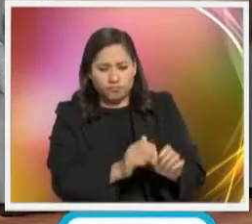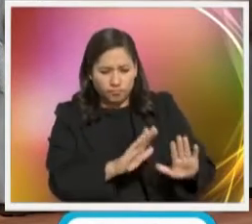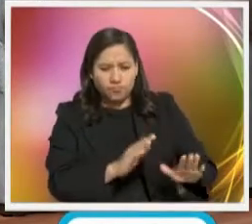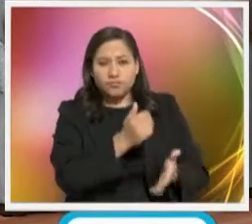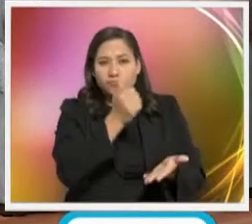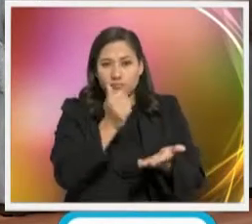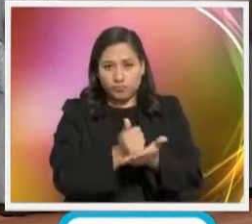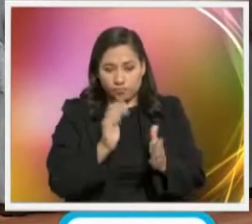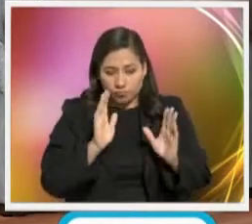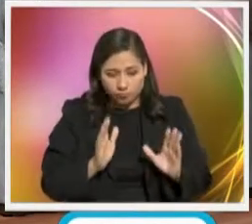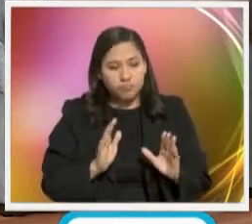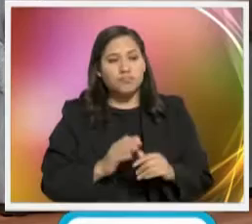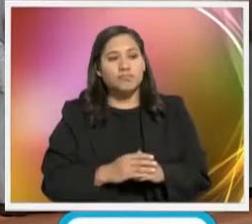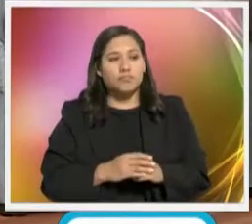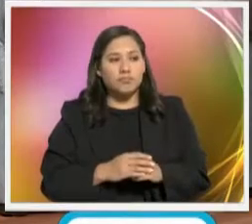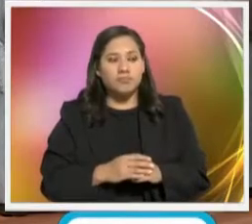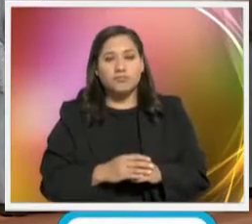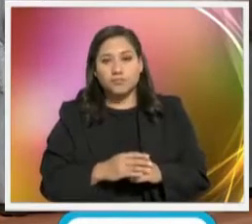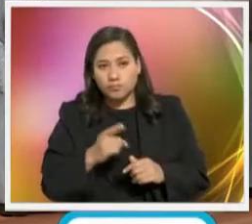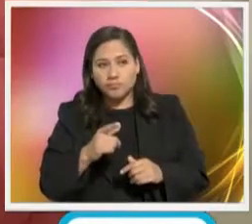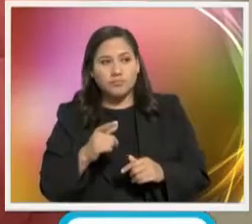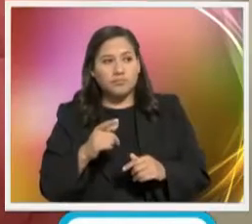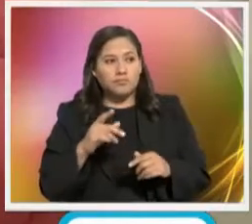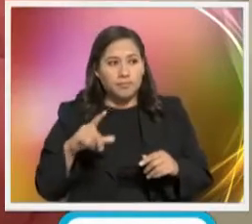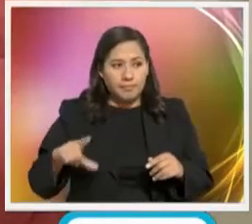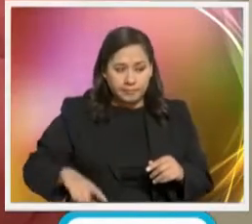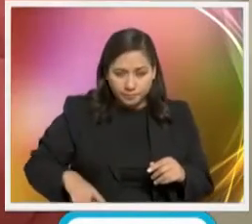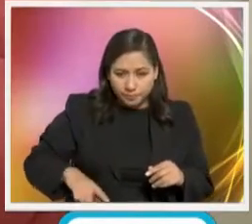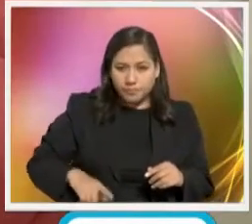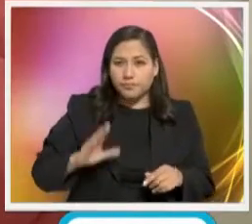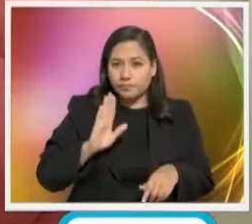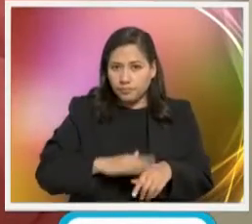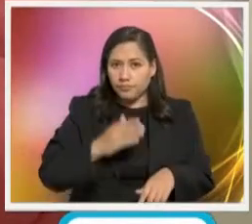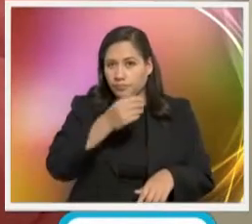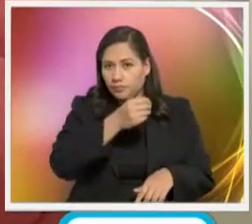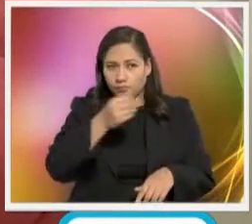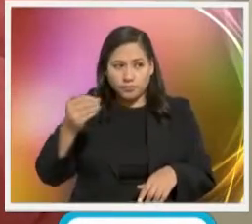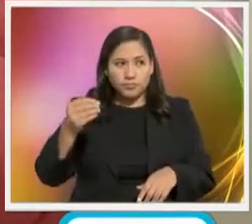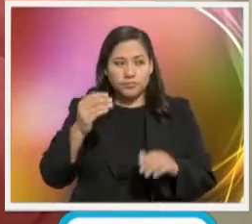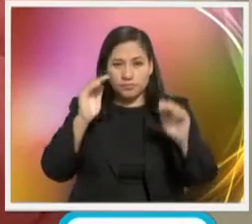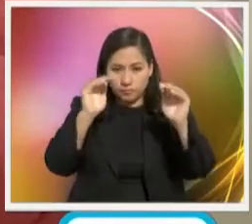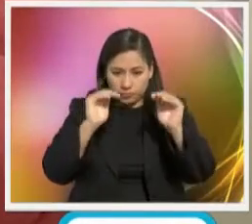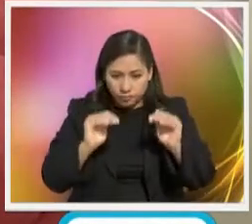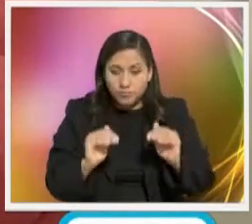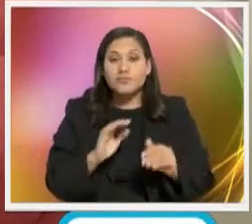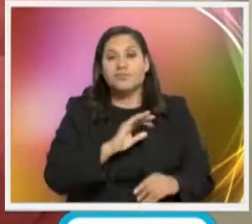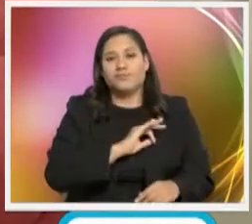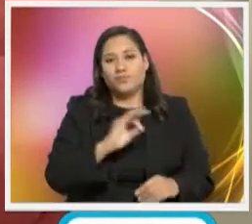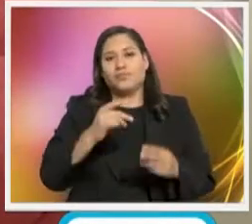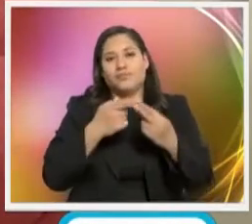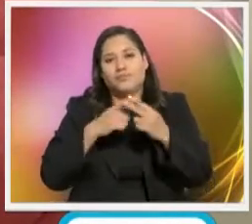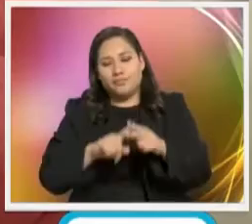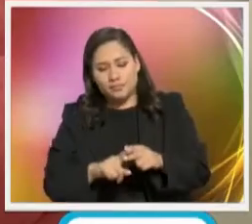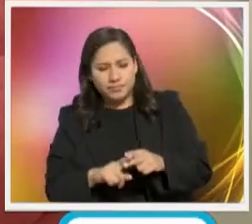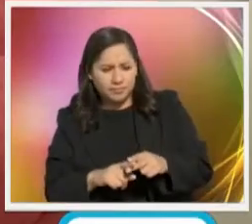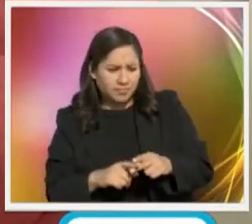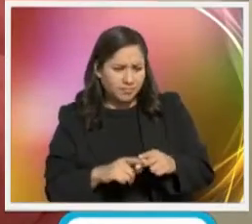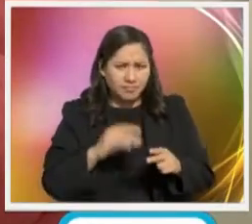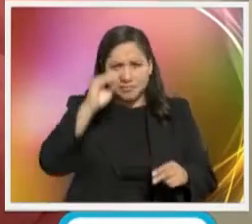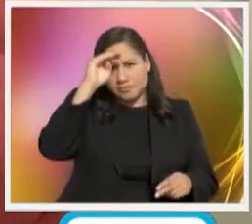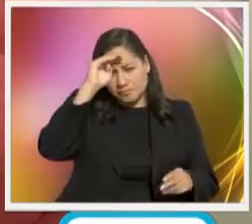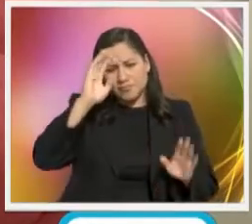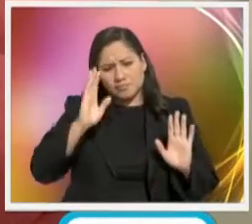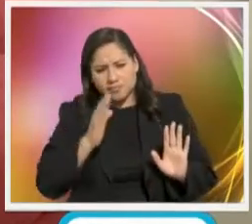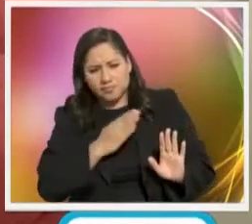ciudad, ya tienes un sistema de gobierno mucho más estructurado, pues puedes empezar a decir, bueno, pues